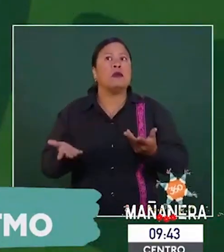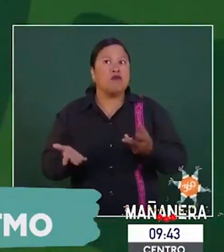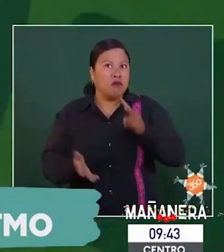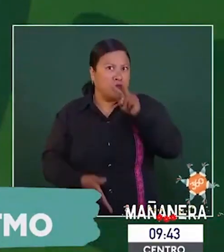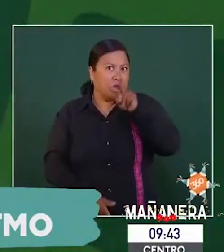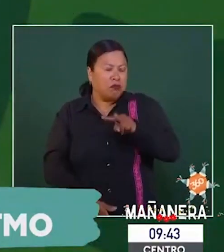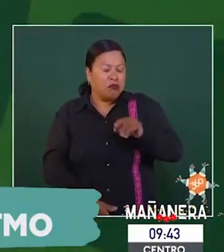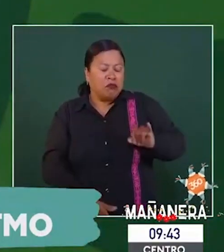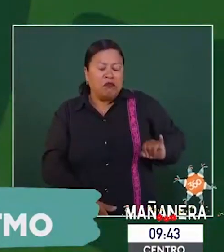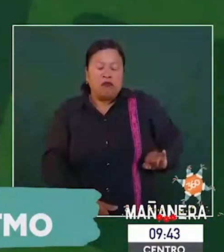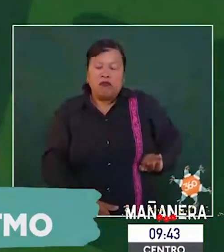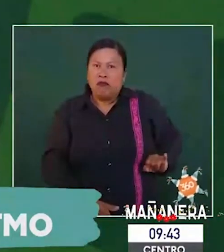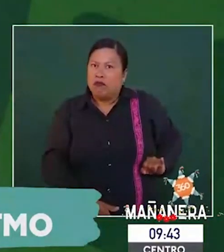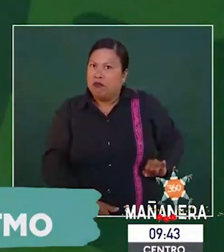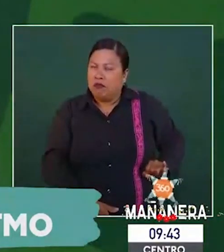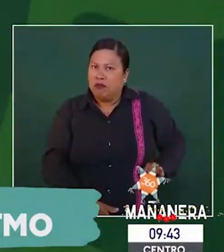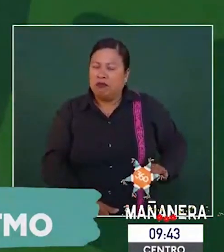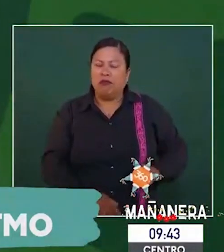interesado.